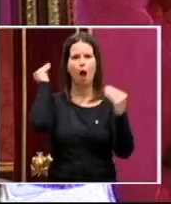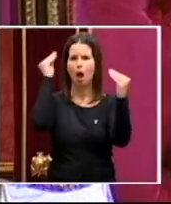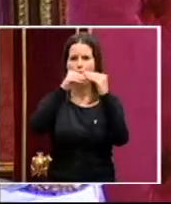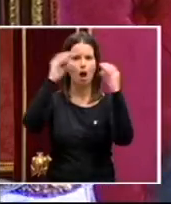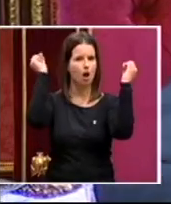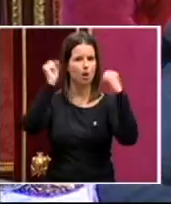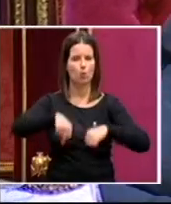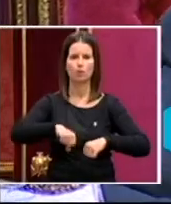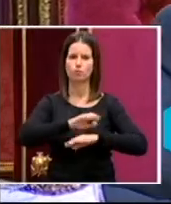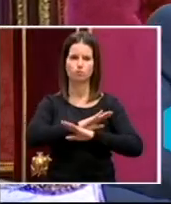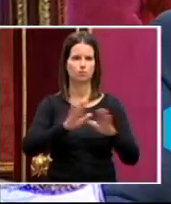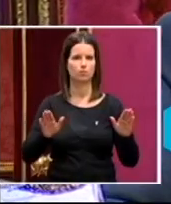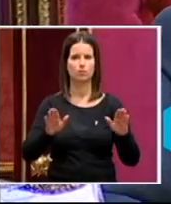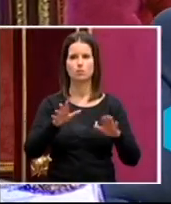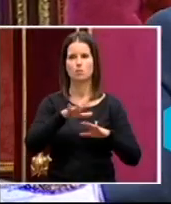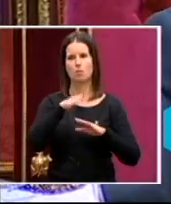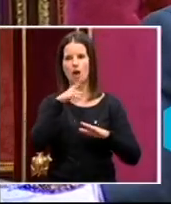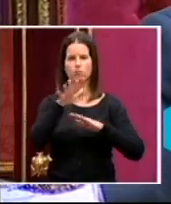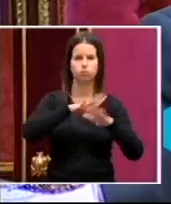para no liar al público,